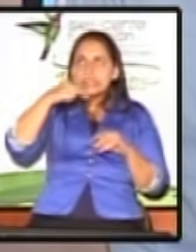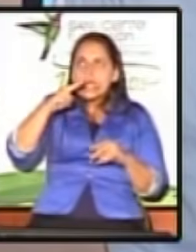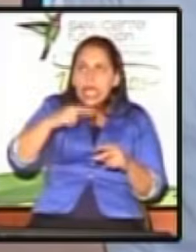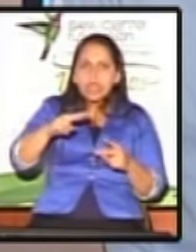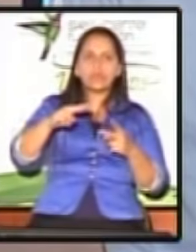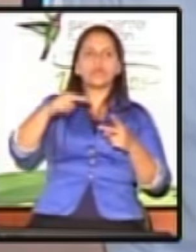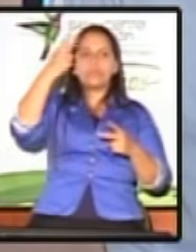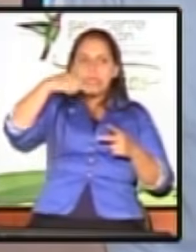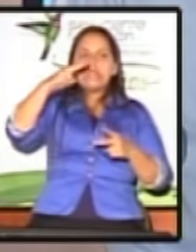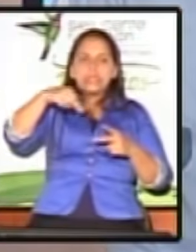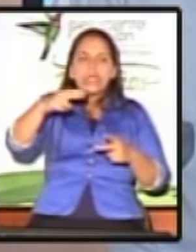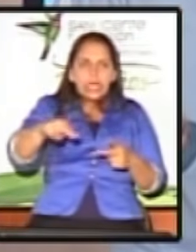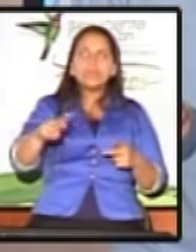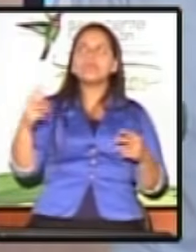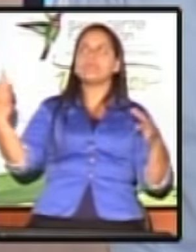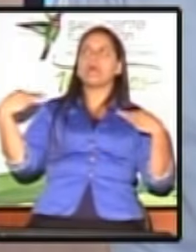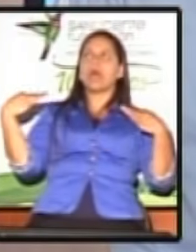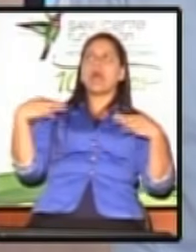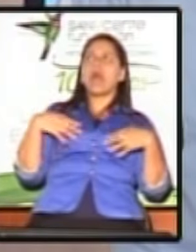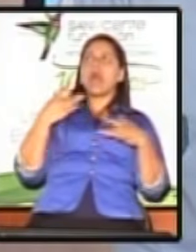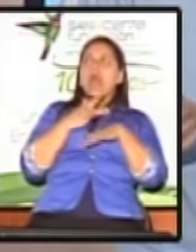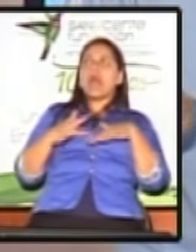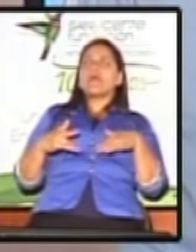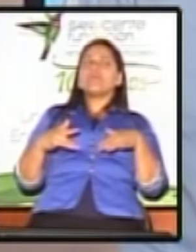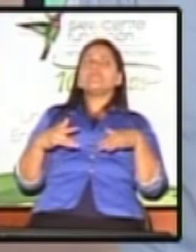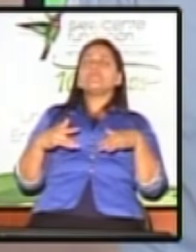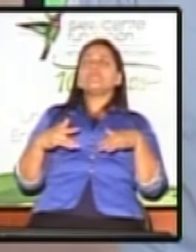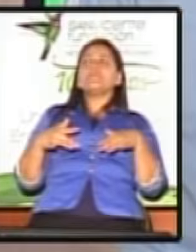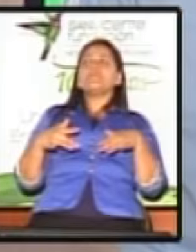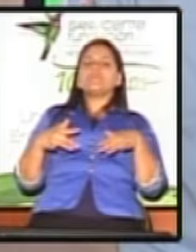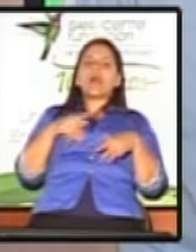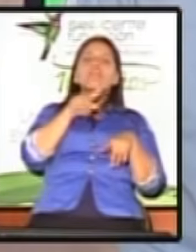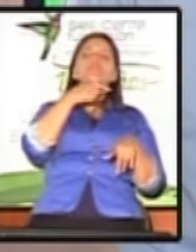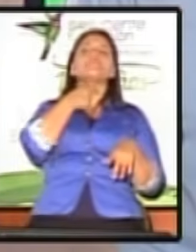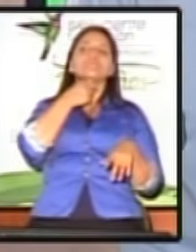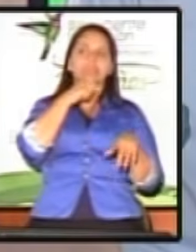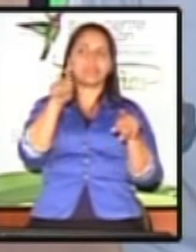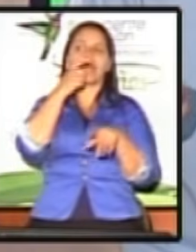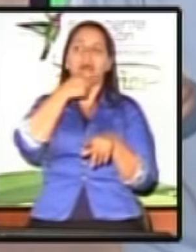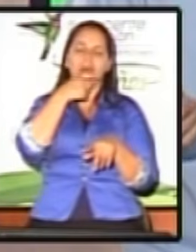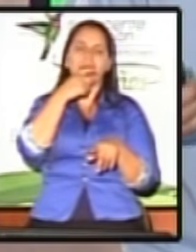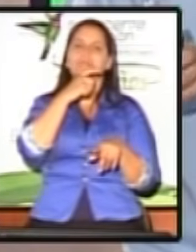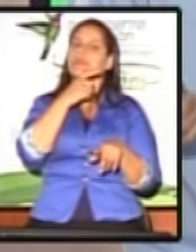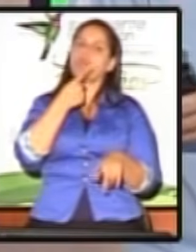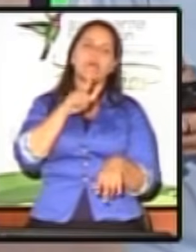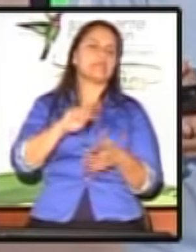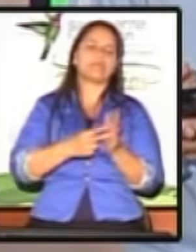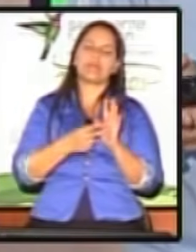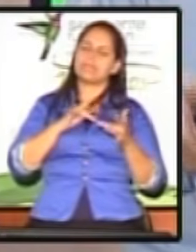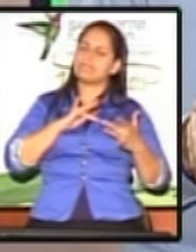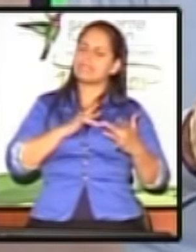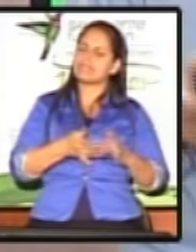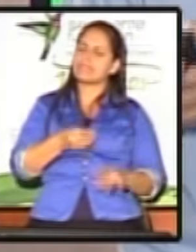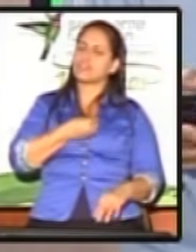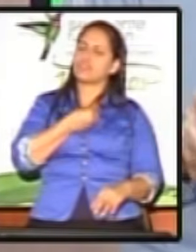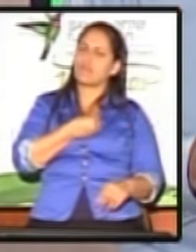bisnietos la ven desnuda. Suena jocoso, pero es una fuente de sufrimiento y hay veces más doloroso